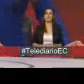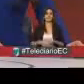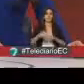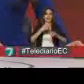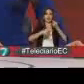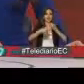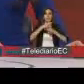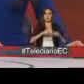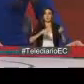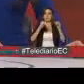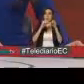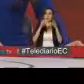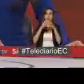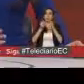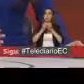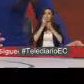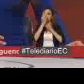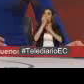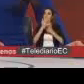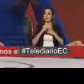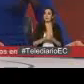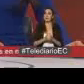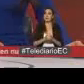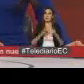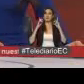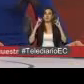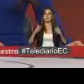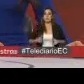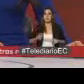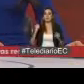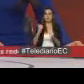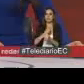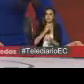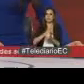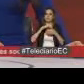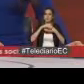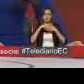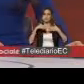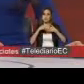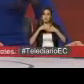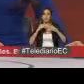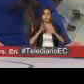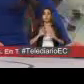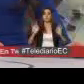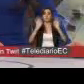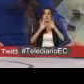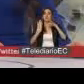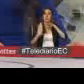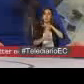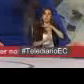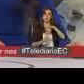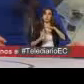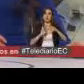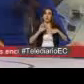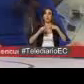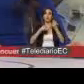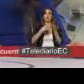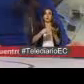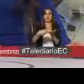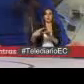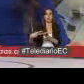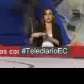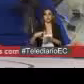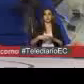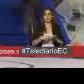Estamos de regreso con más información nacional. Salud, empleo, alimentación y dolarización fueron los ejes que se abordaron en el desarrollo del gabinete